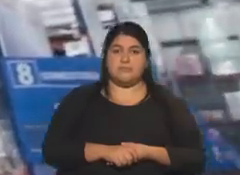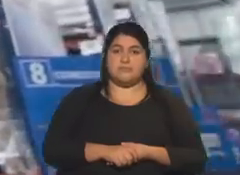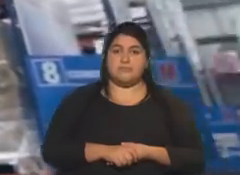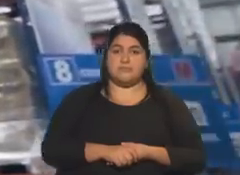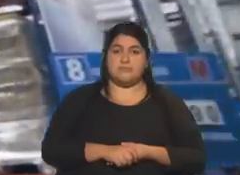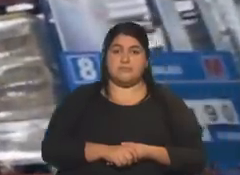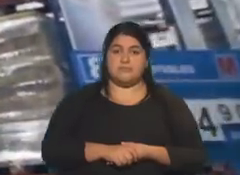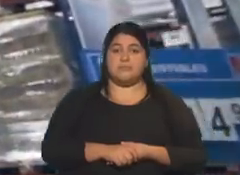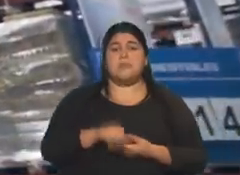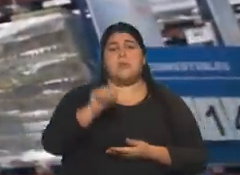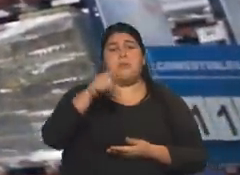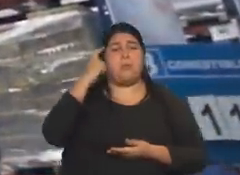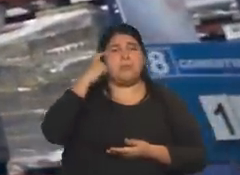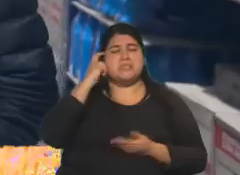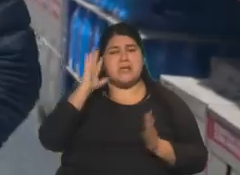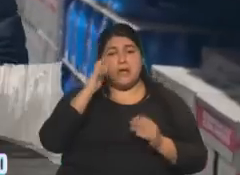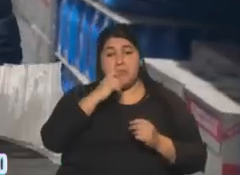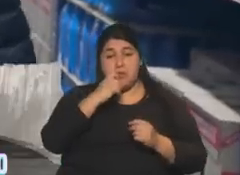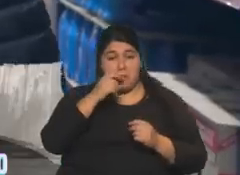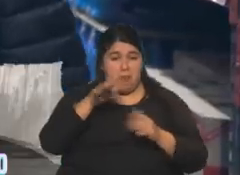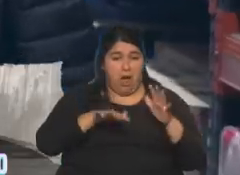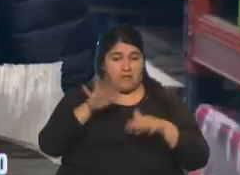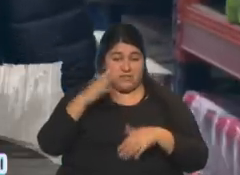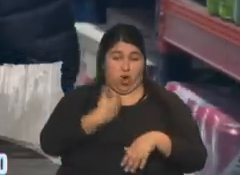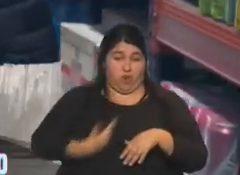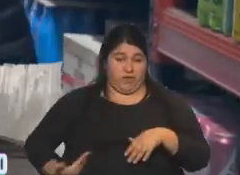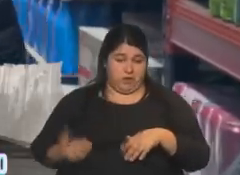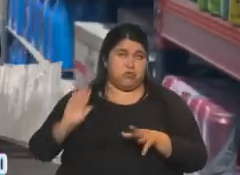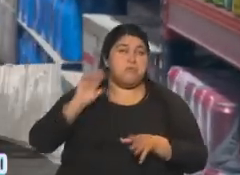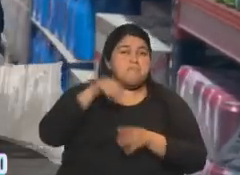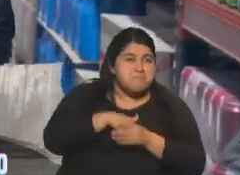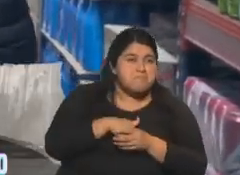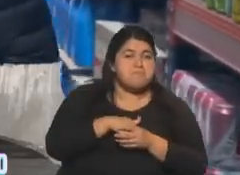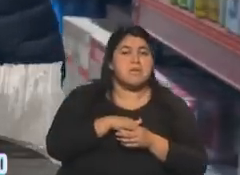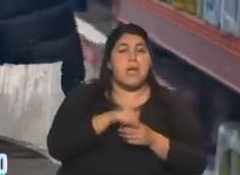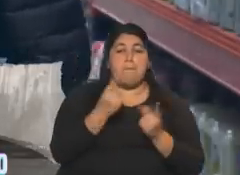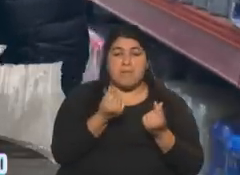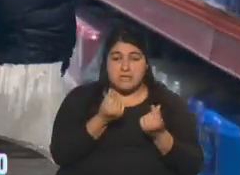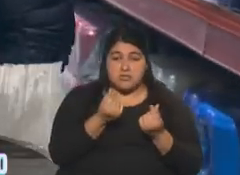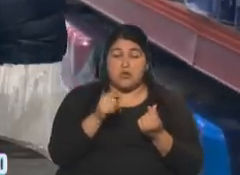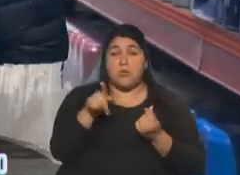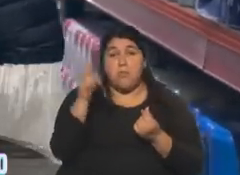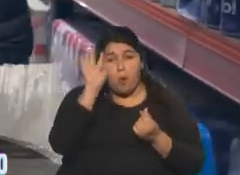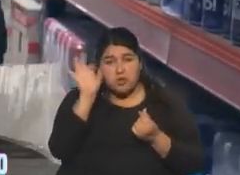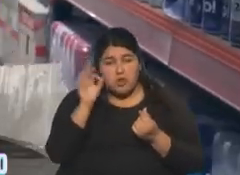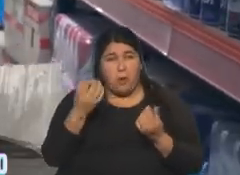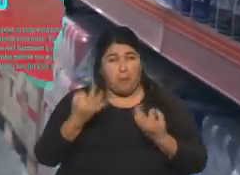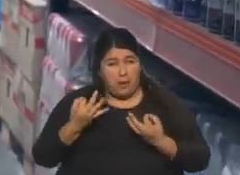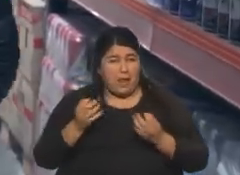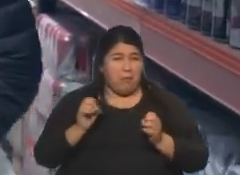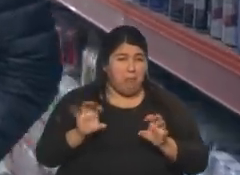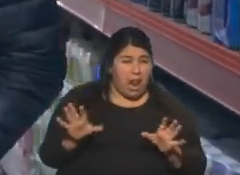¿Qué piensas, Juan, respecto de las intervenciones que hace el Estado en los precios? ¿Está bien? ¿Está mal? ¿Qué podés